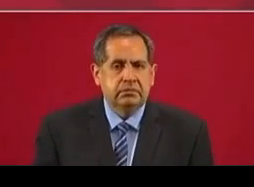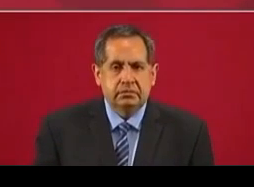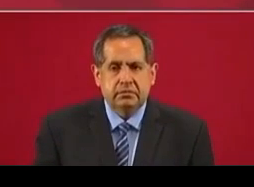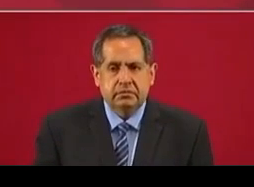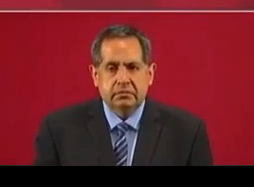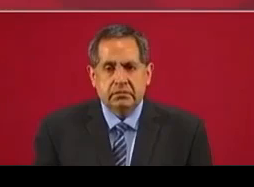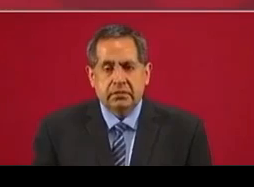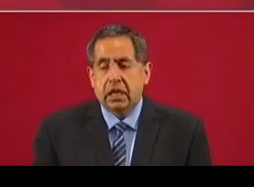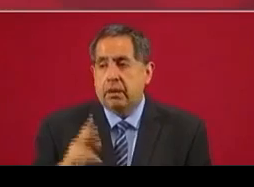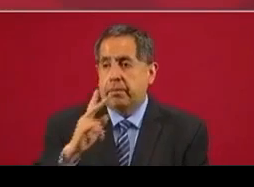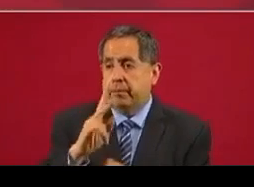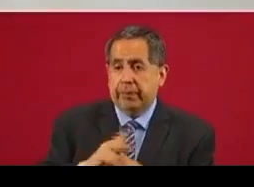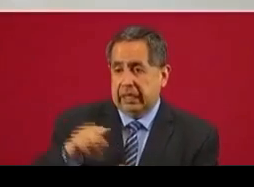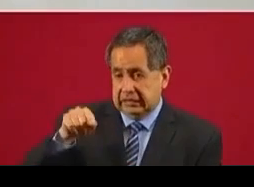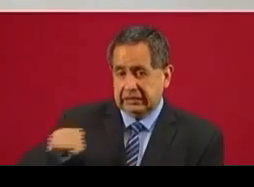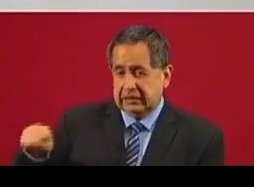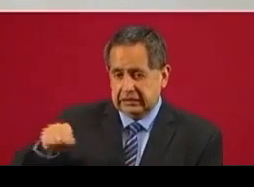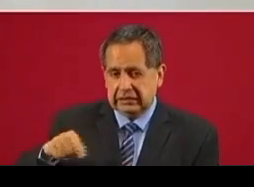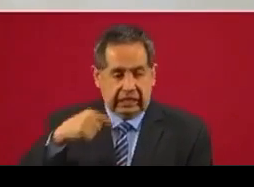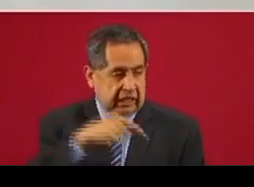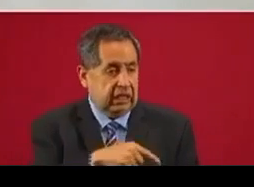y la nación recupere